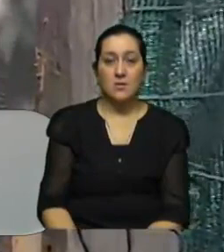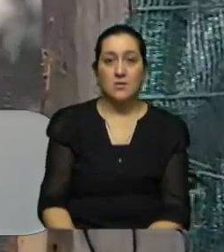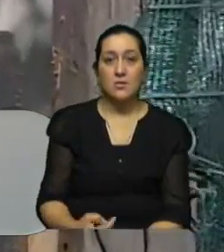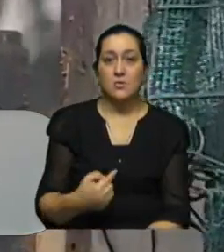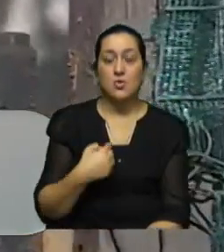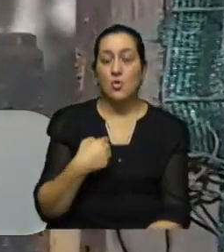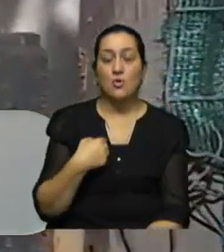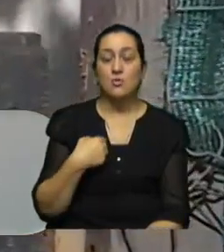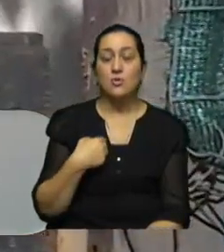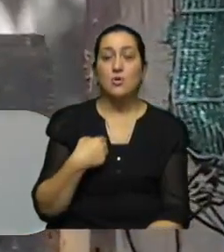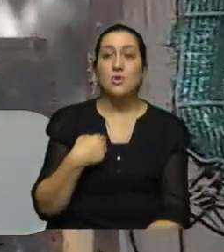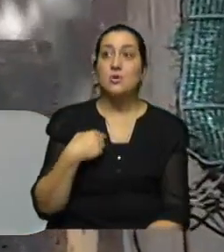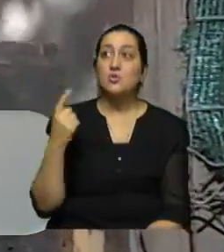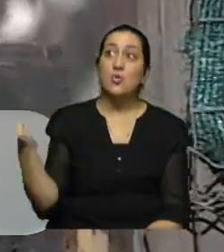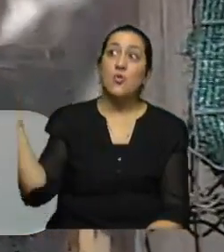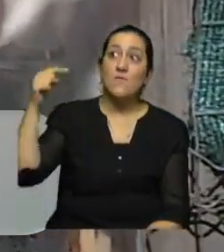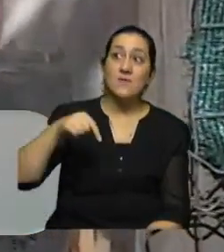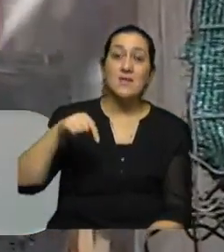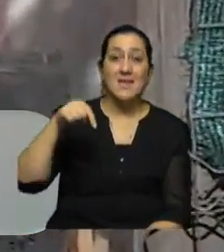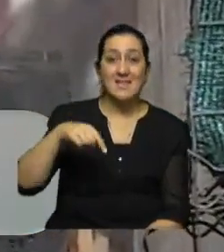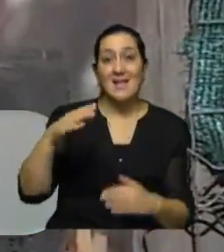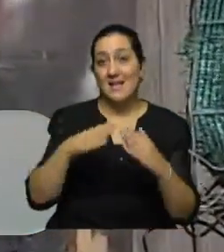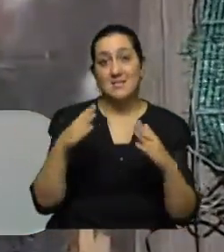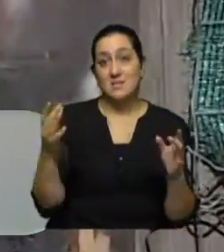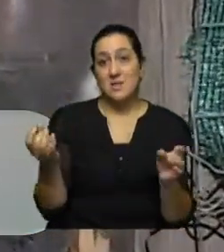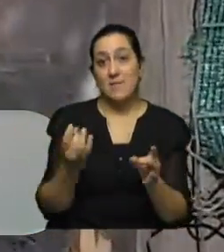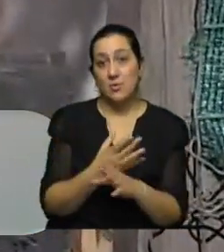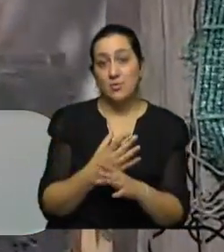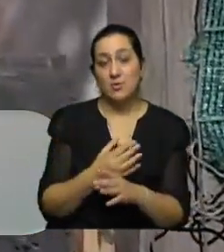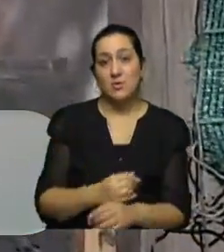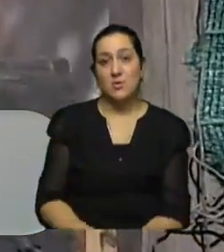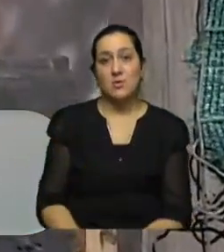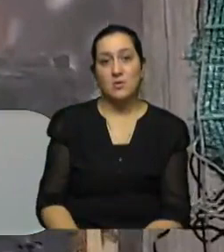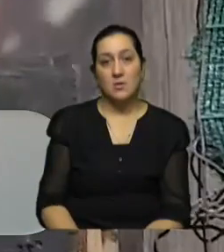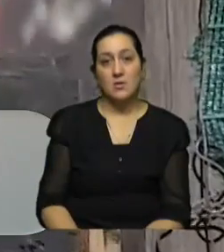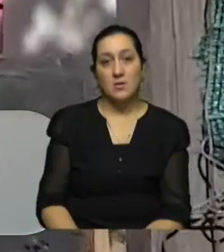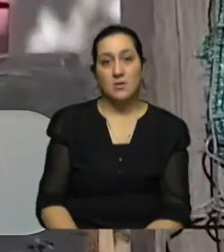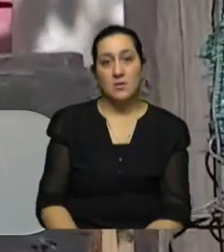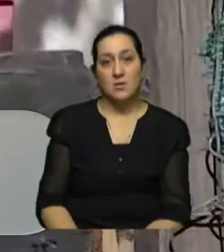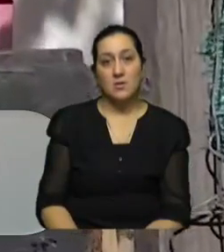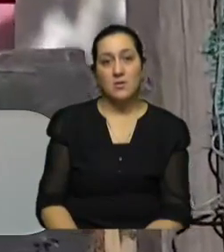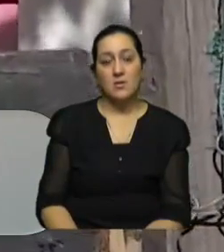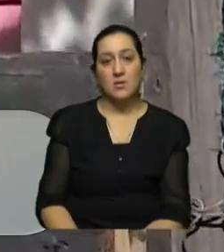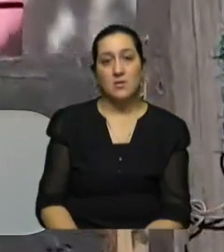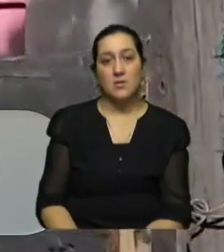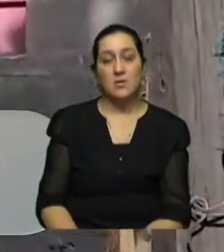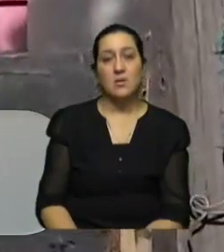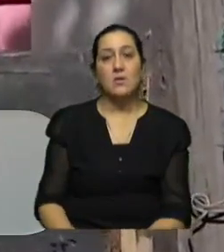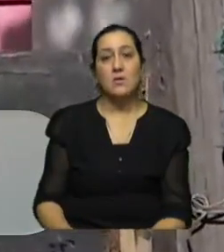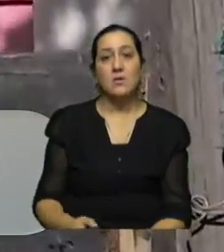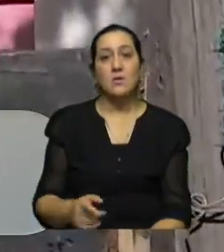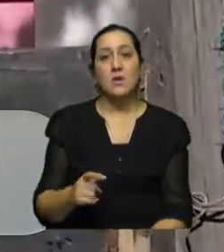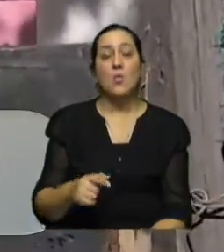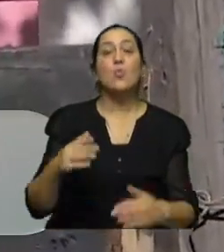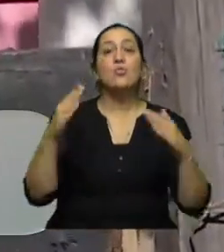cuando ya vine, esta casa ya estaba armada. La armó Uruguay y ahí está, por eso. Algo así. Por eso la quería. Era techo en mi